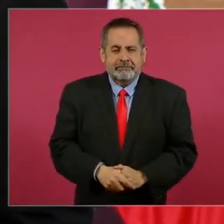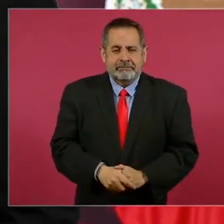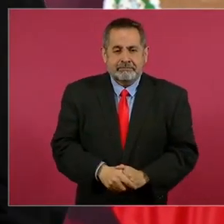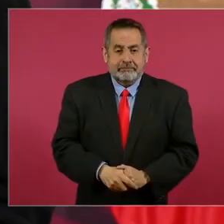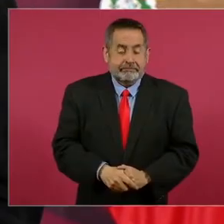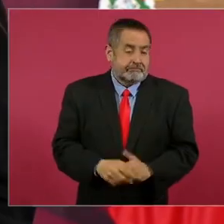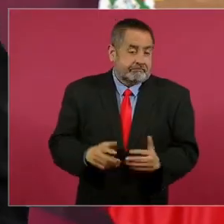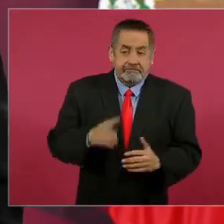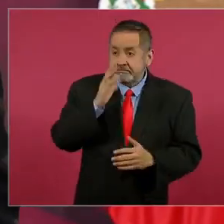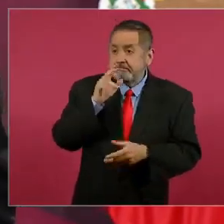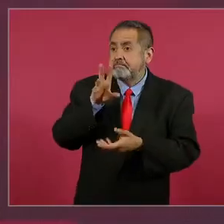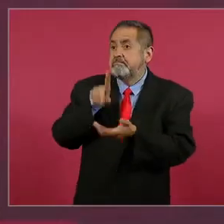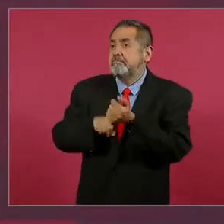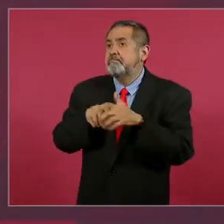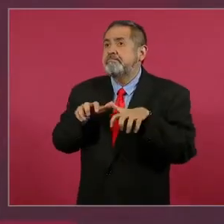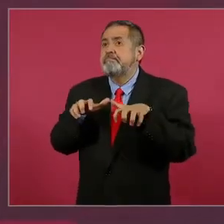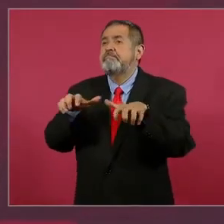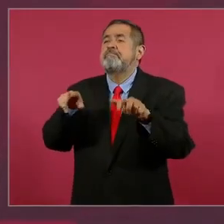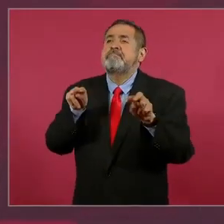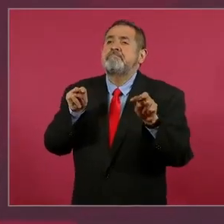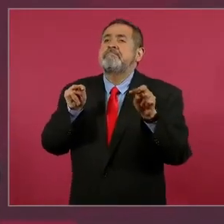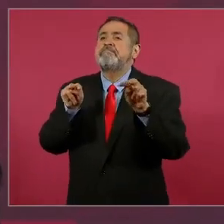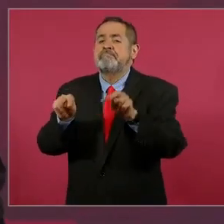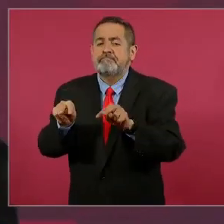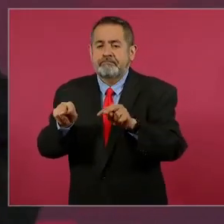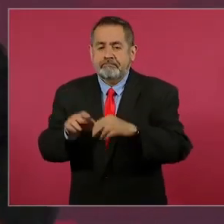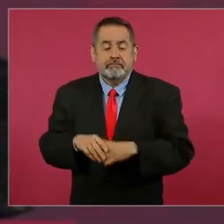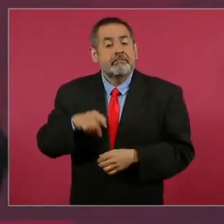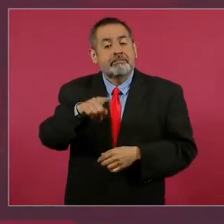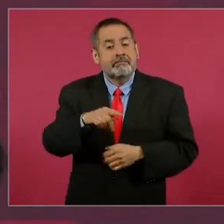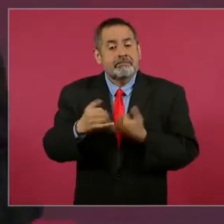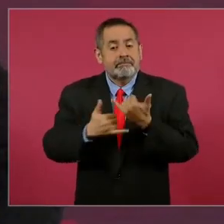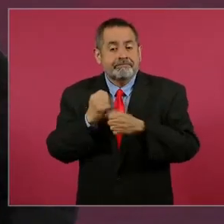No se va a poder, no se va a poder el béisbol, porque